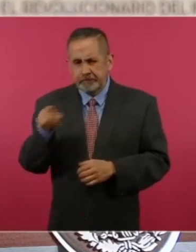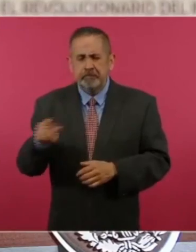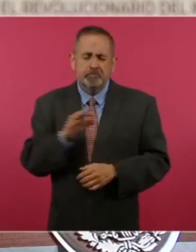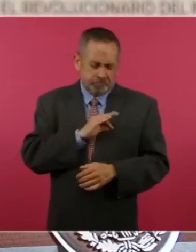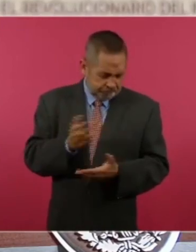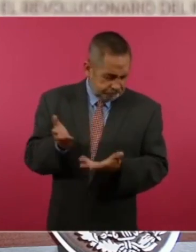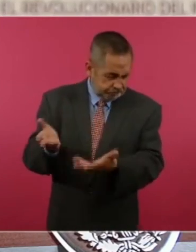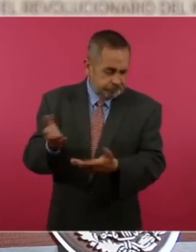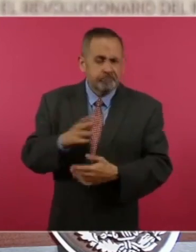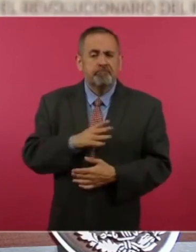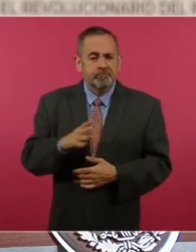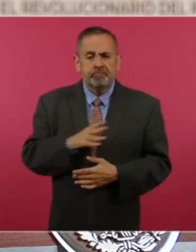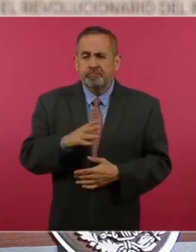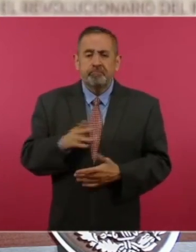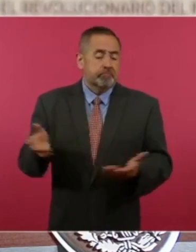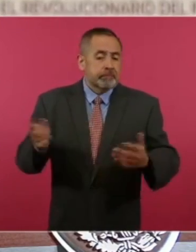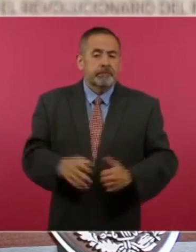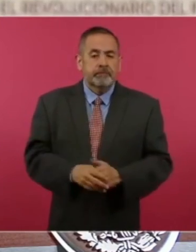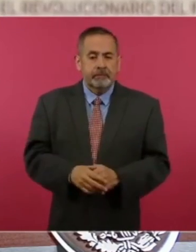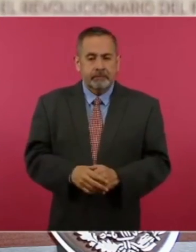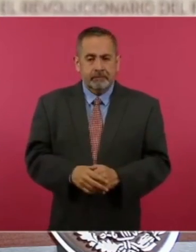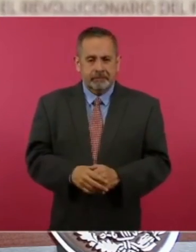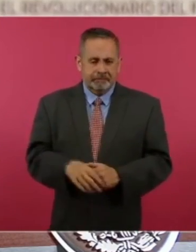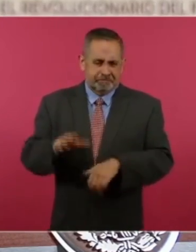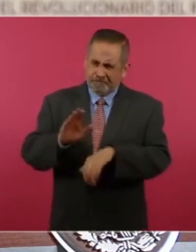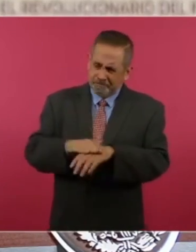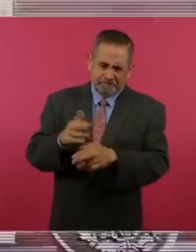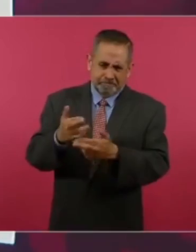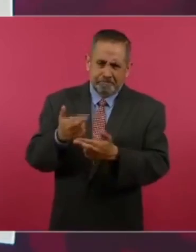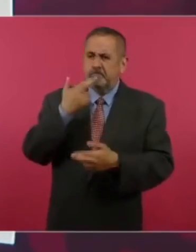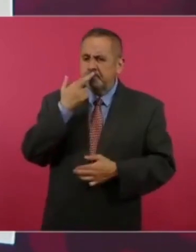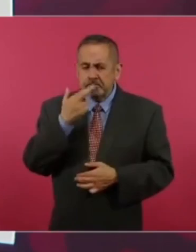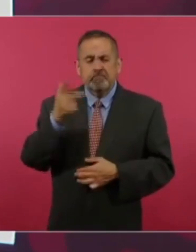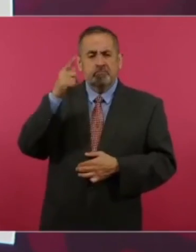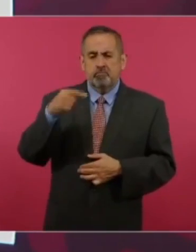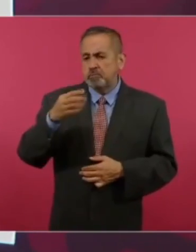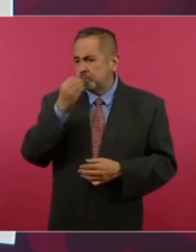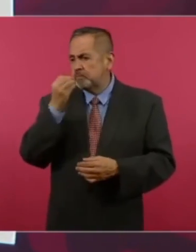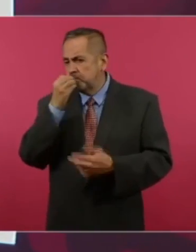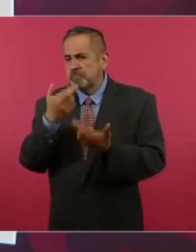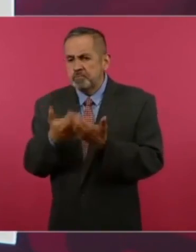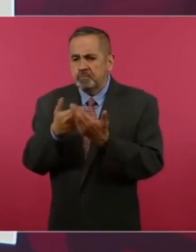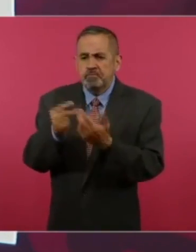más alimentos que antes, pero considerablemente más.